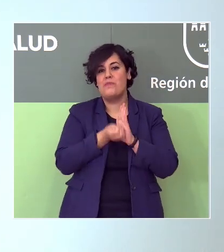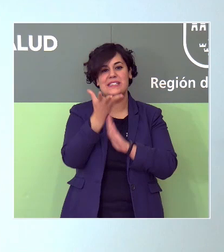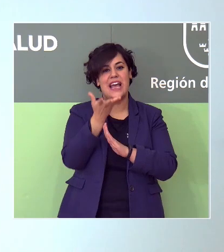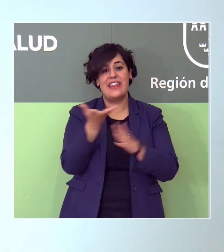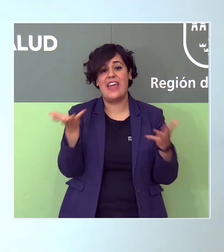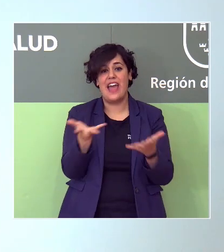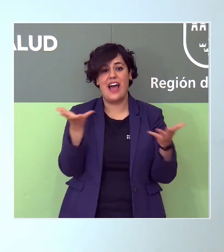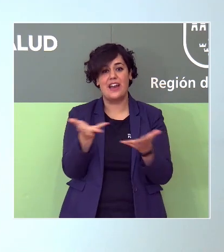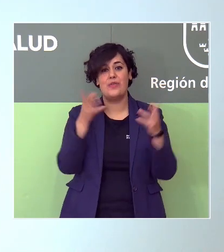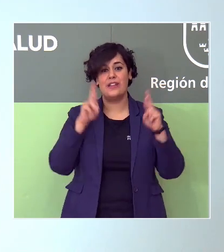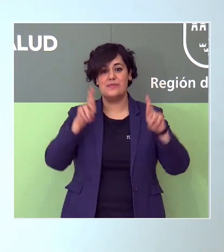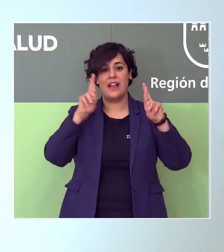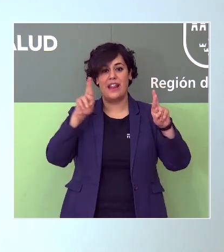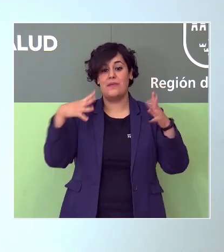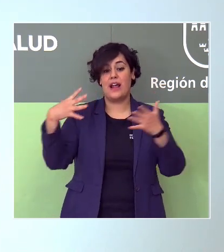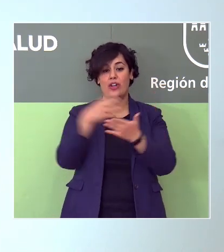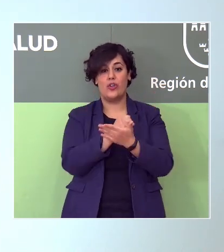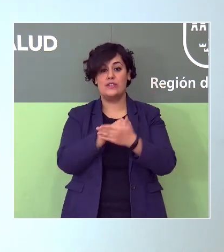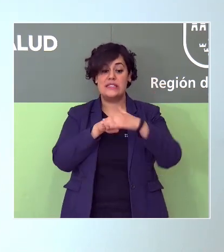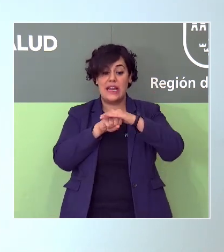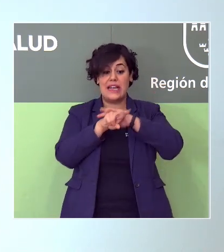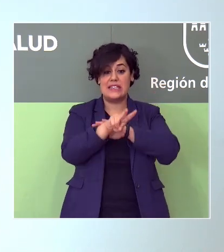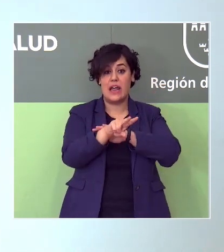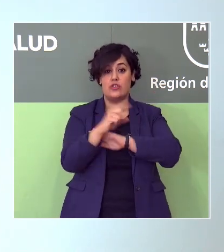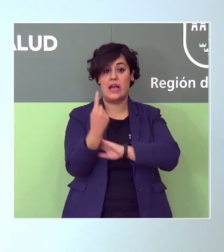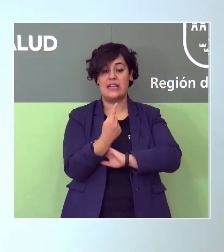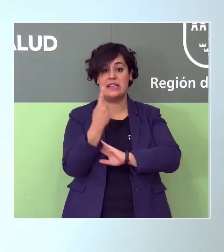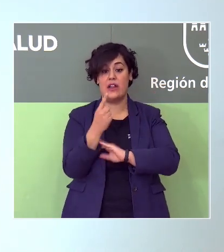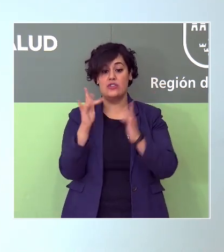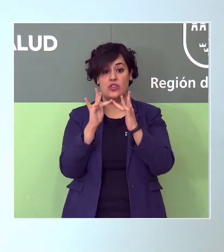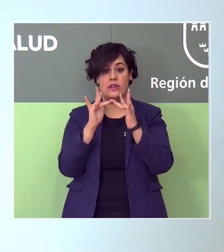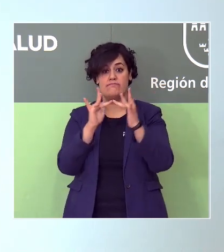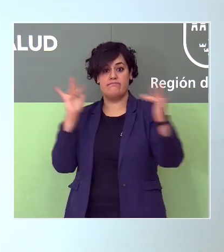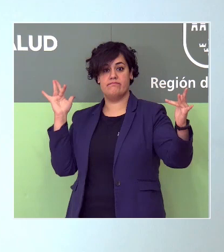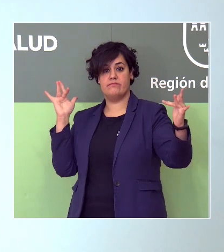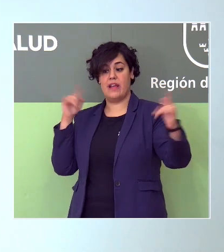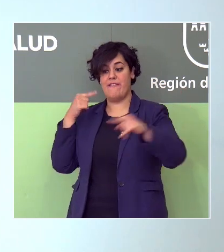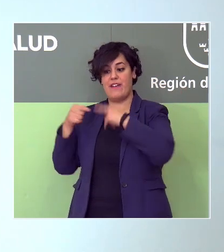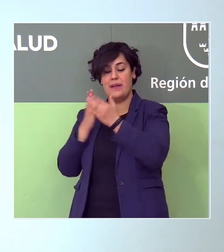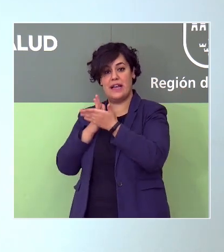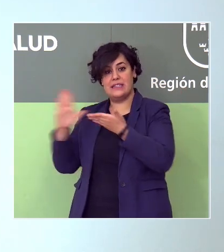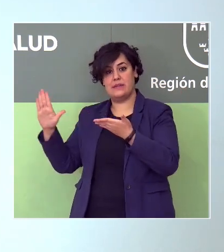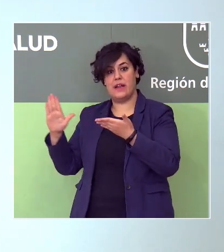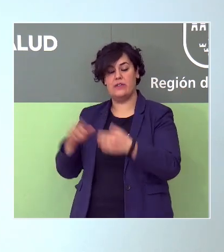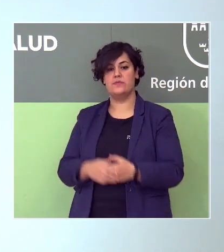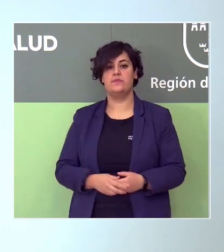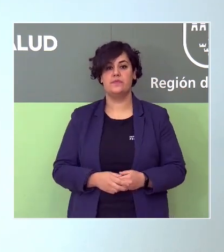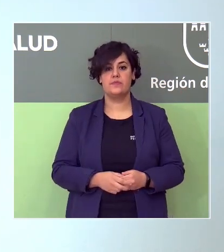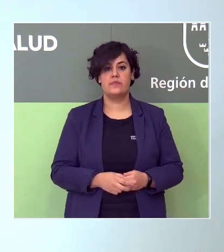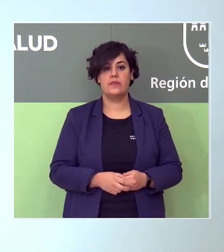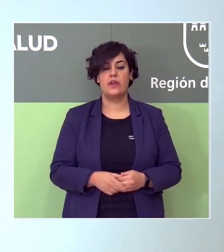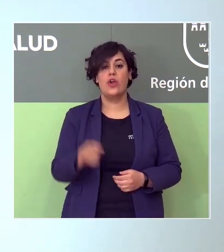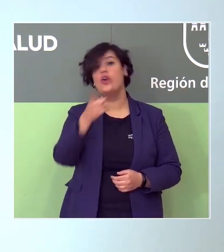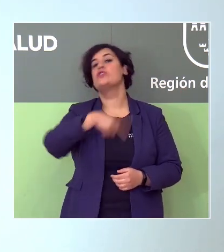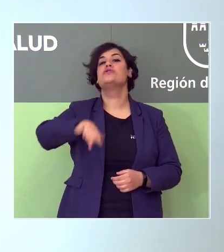todos aquellos que se encuentran ingresados, aislados, sin el contacto de sus seres queridos. No vamos a defraudar porque